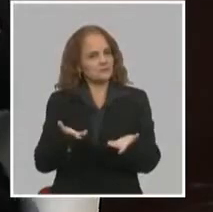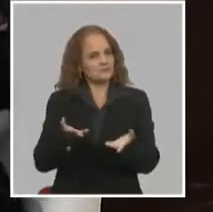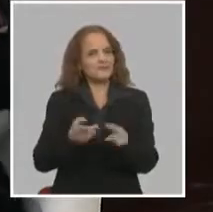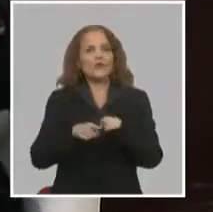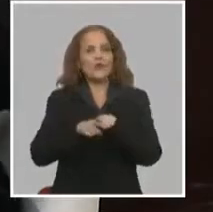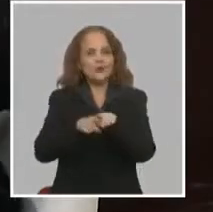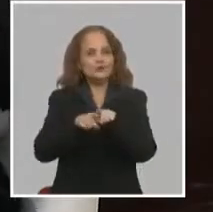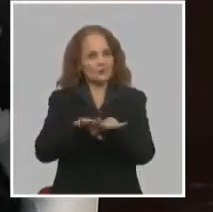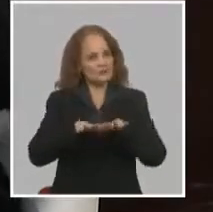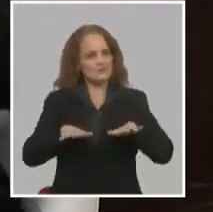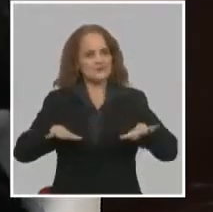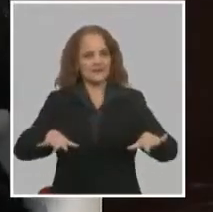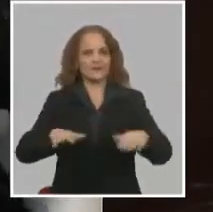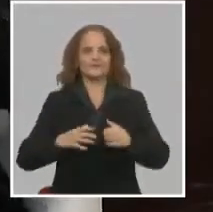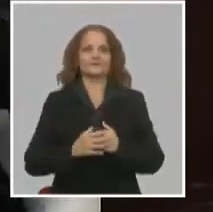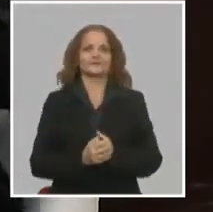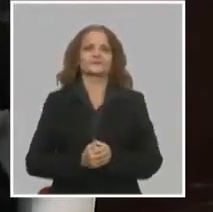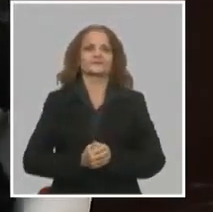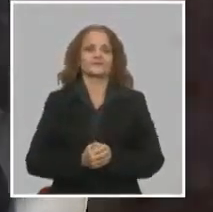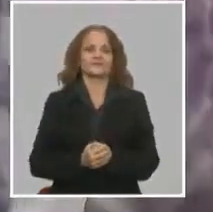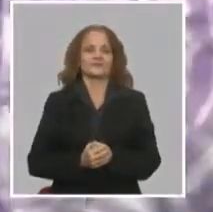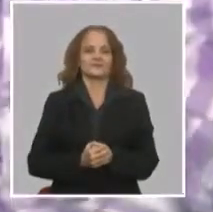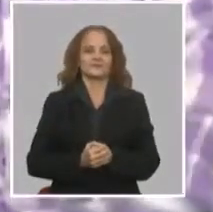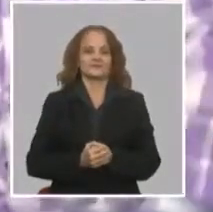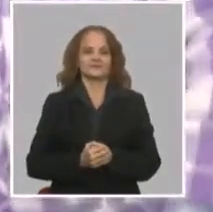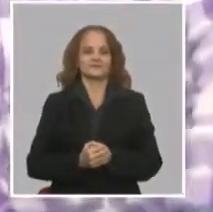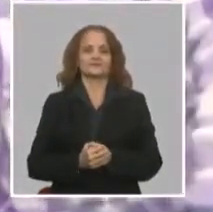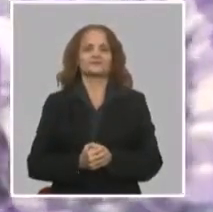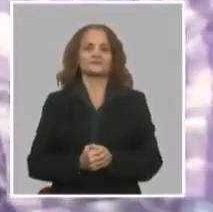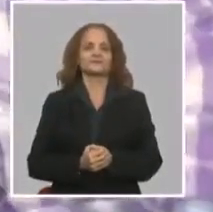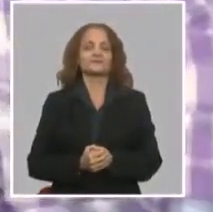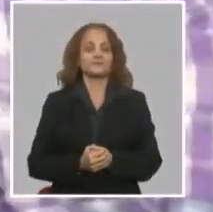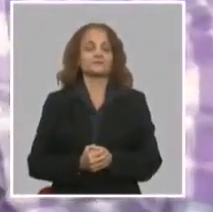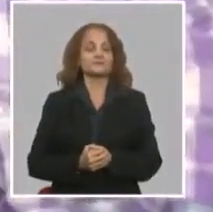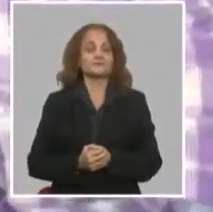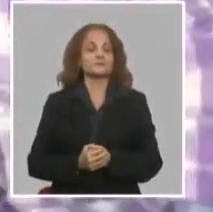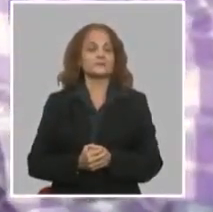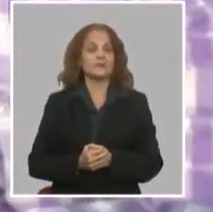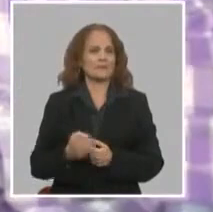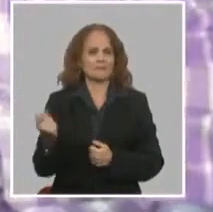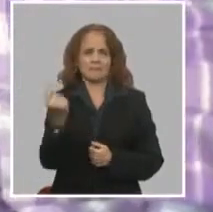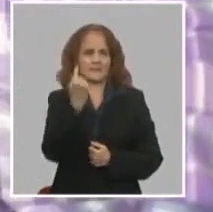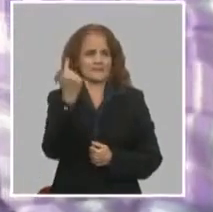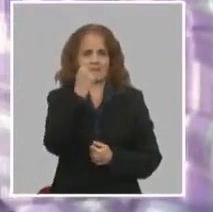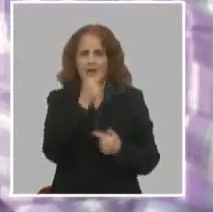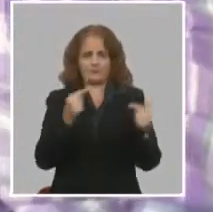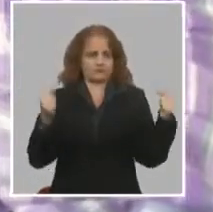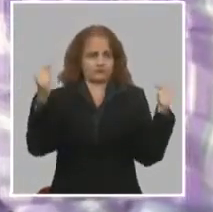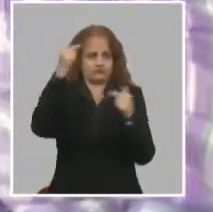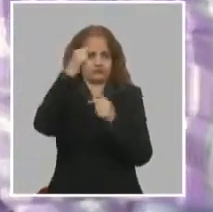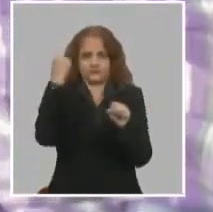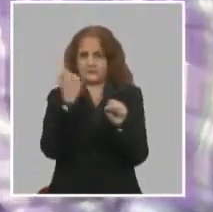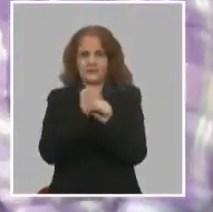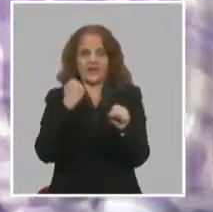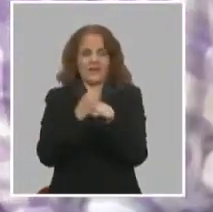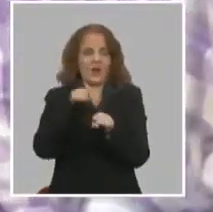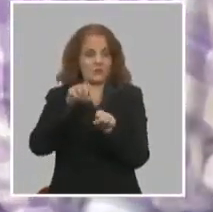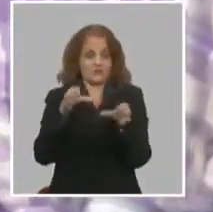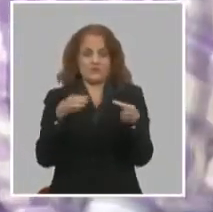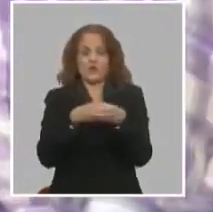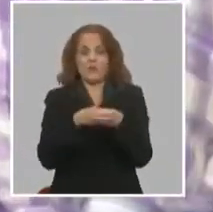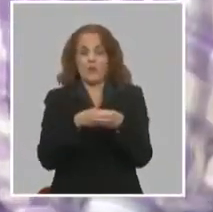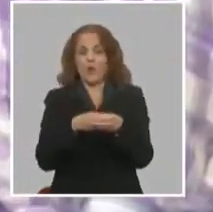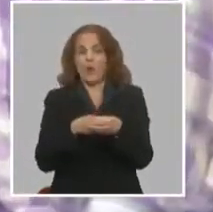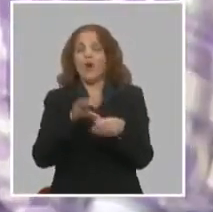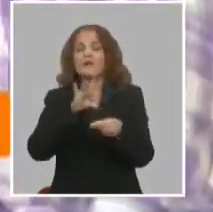sigan acompañando en esta mesa redonda. Uno de los retos principales que tuvo este contingente fue el ébola en África, y